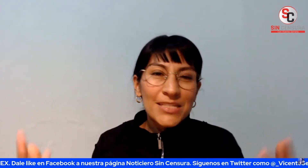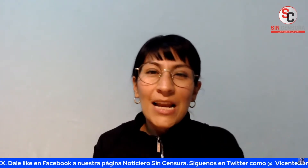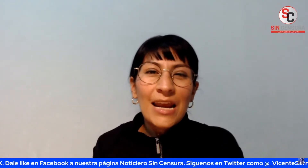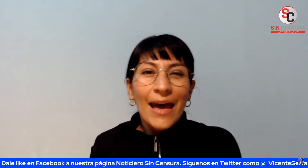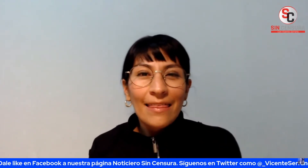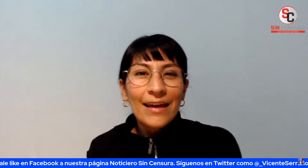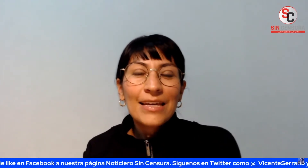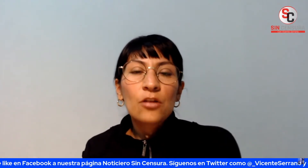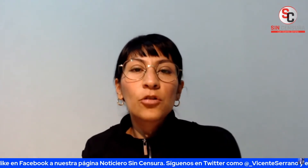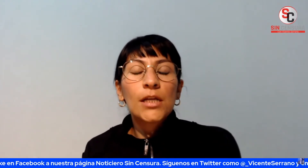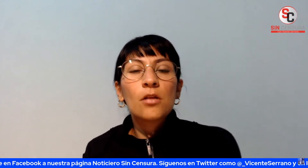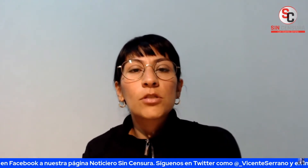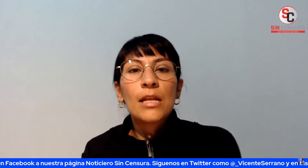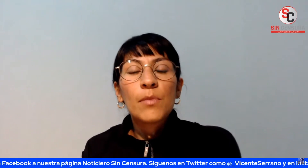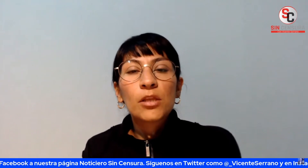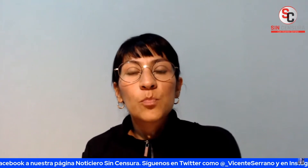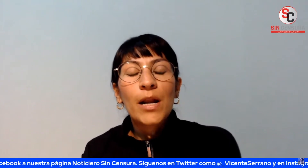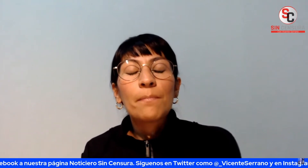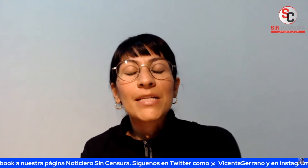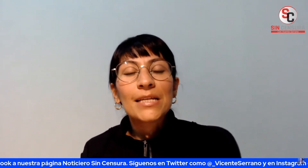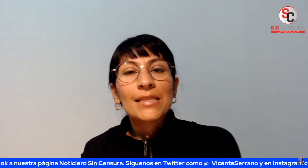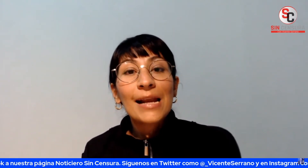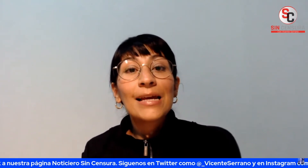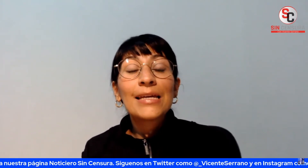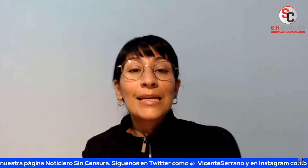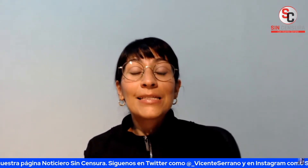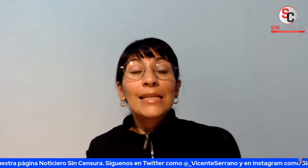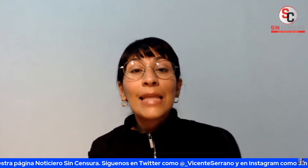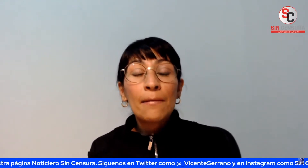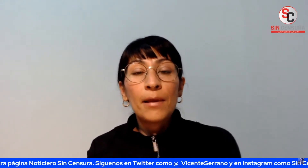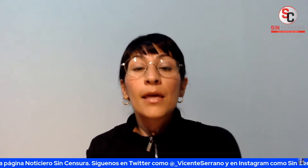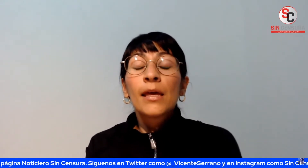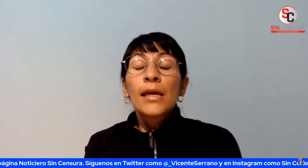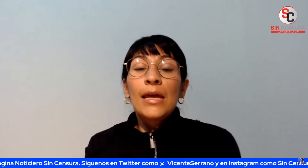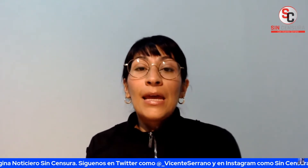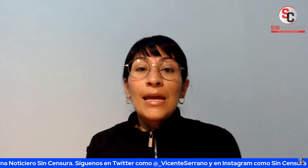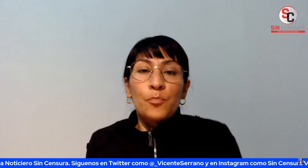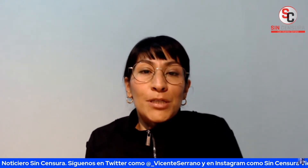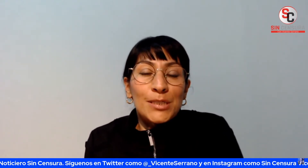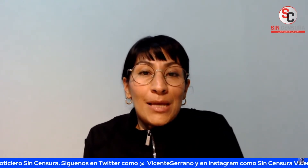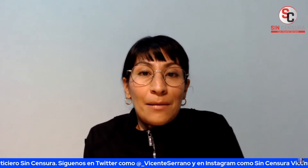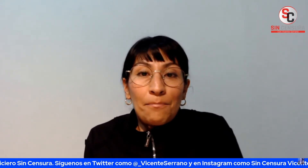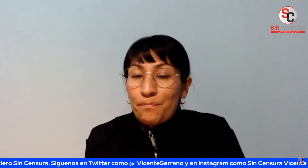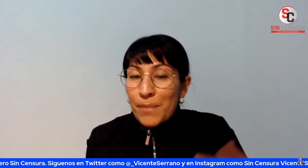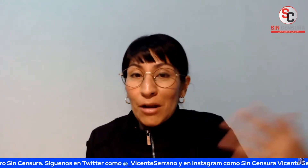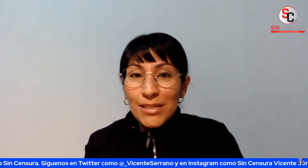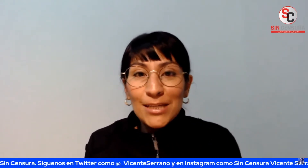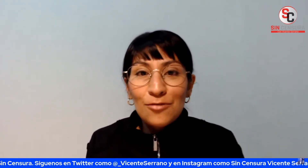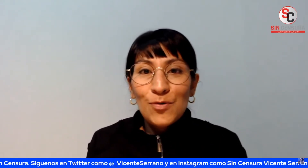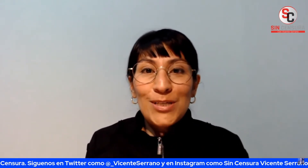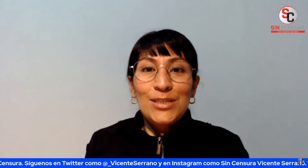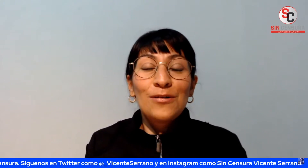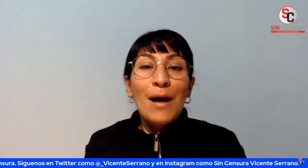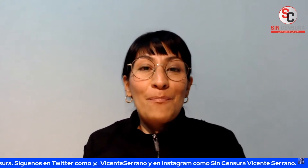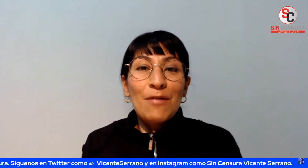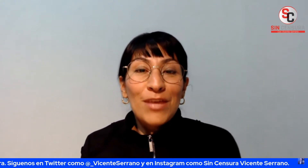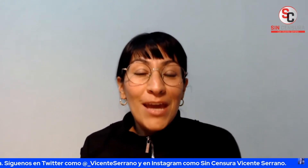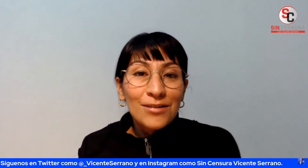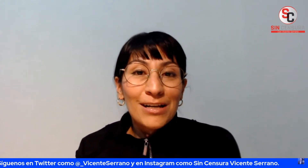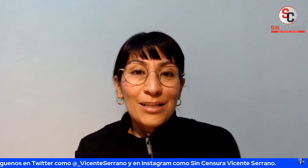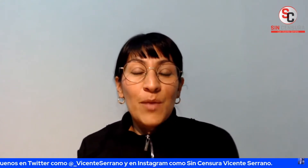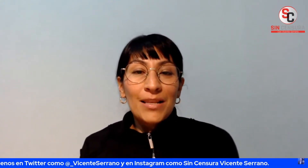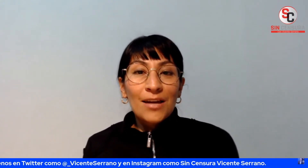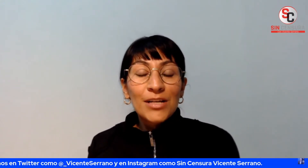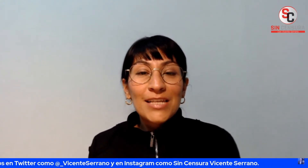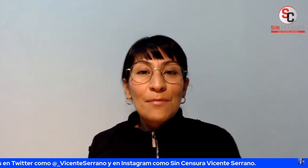de forma acelerada y que no tienen los elementos para presentarla y que es endeble. Pues periodistas como esto